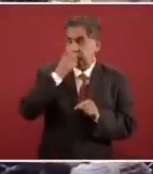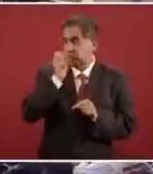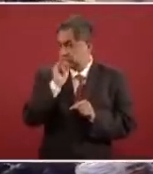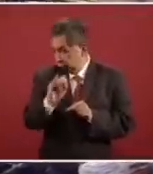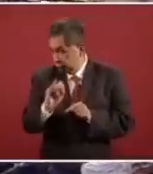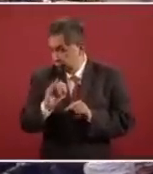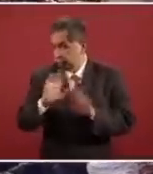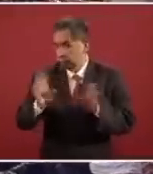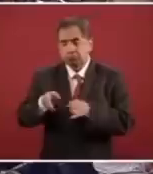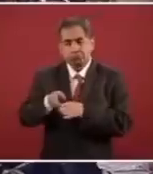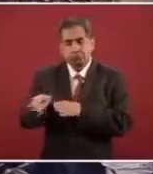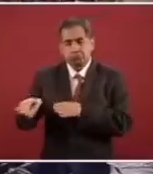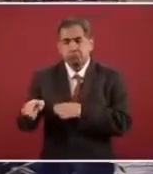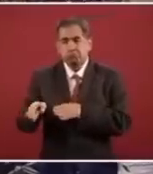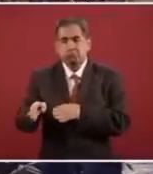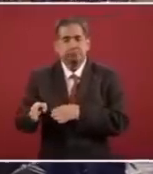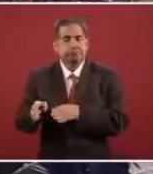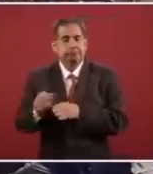gente, el tren.